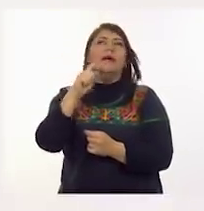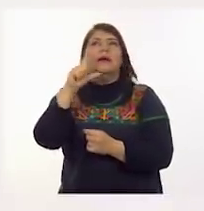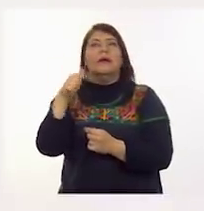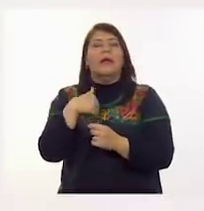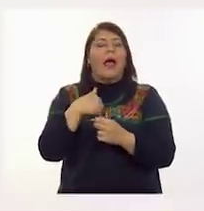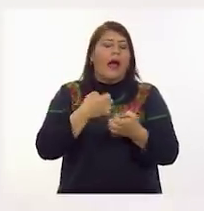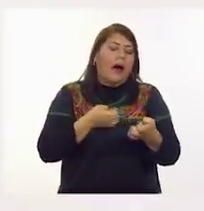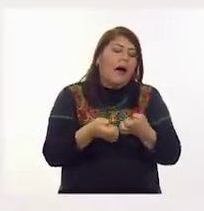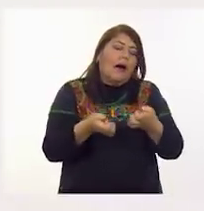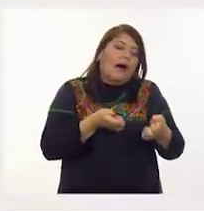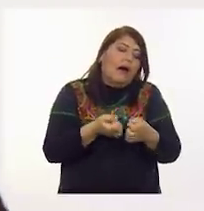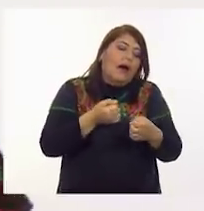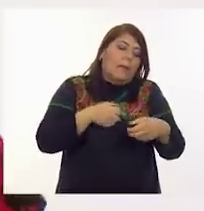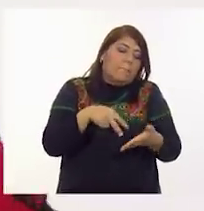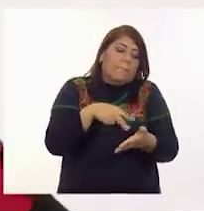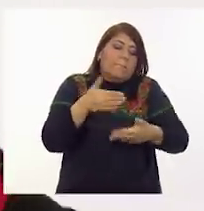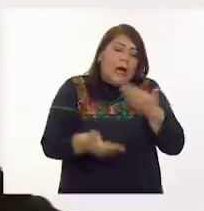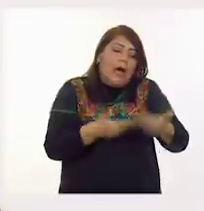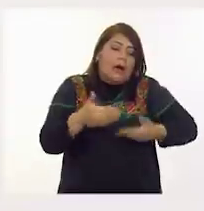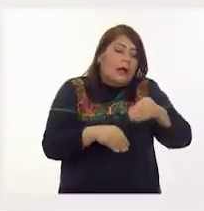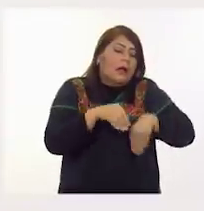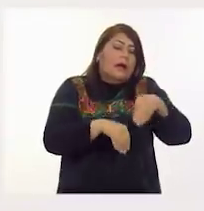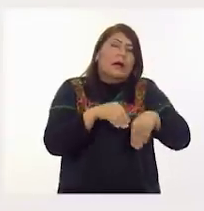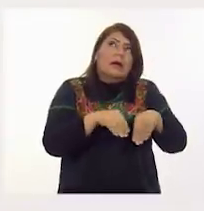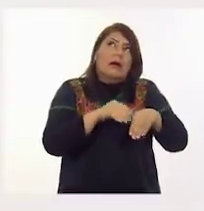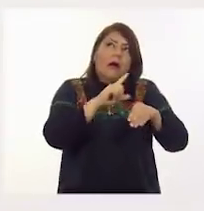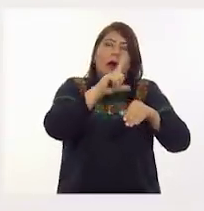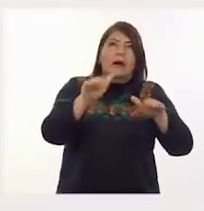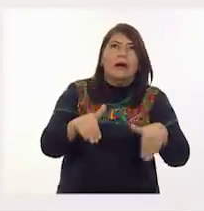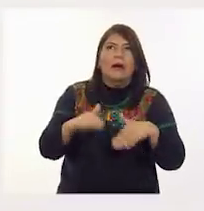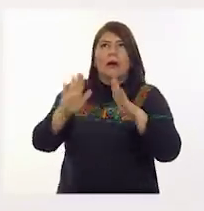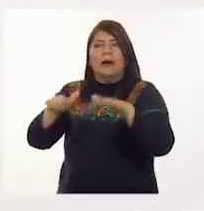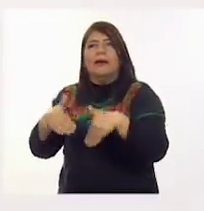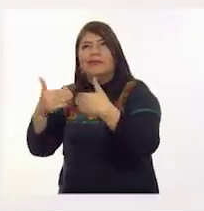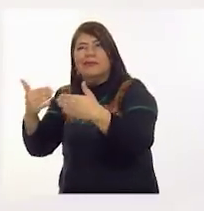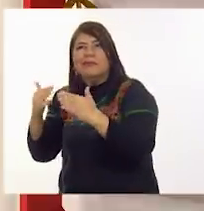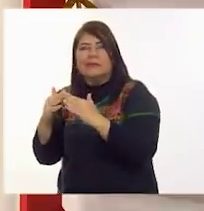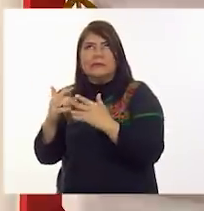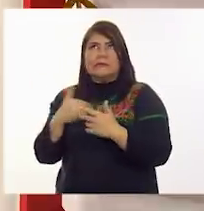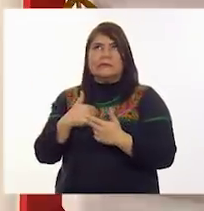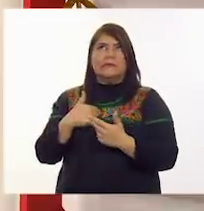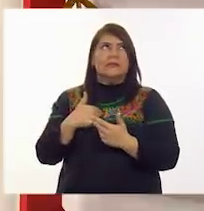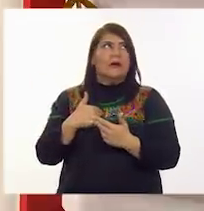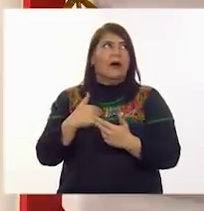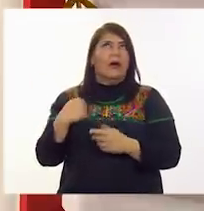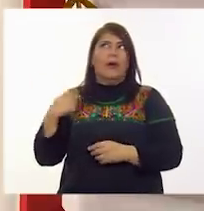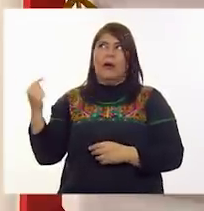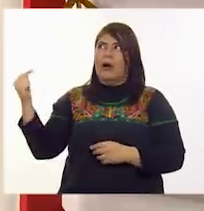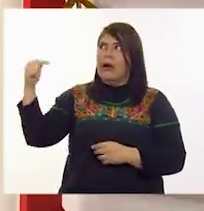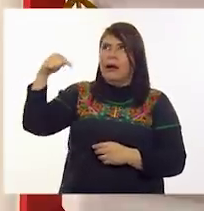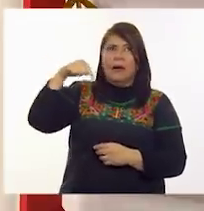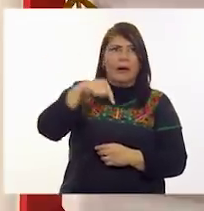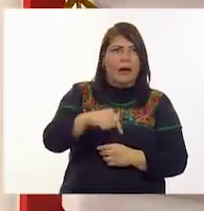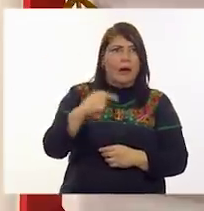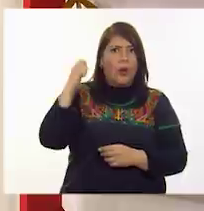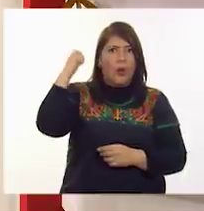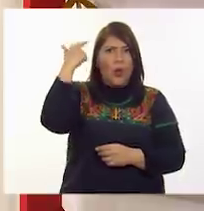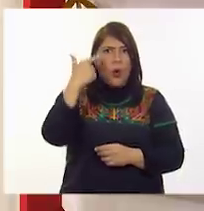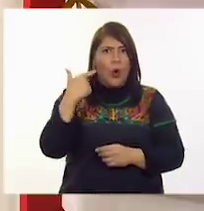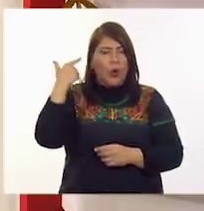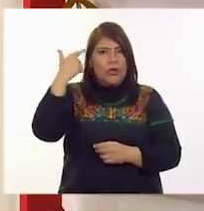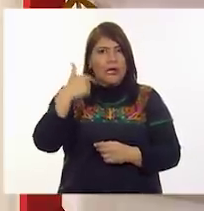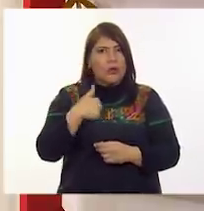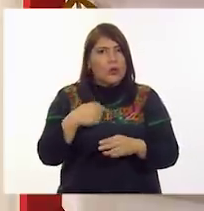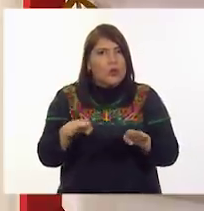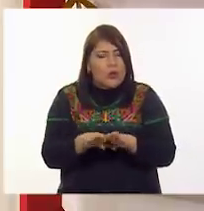casa y se preguntaba, ¿cómo vine a dar hasta acá?